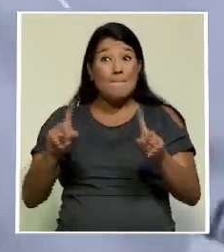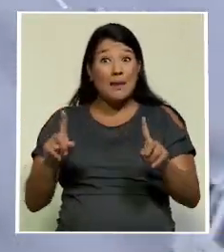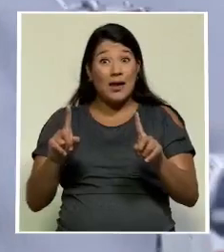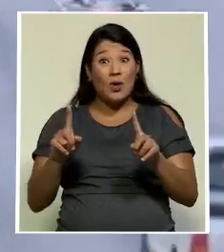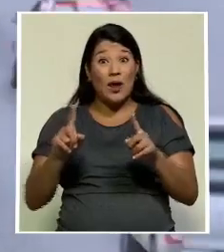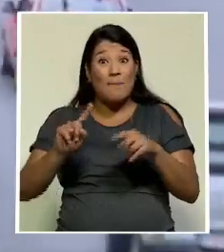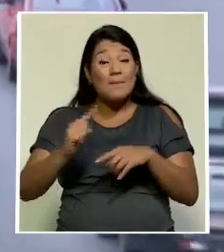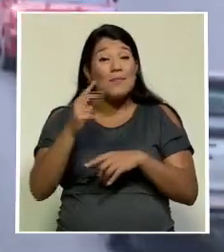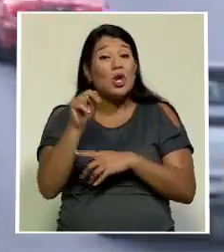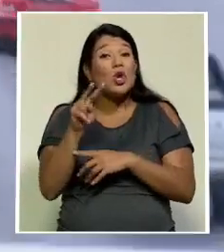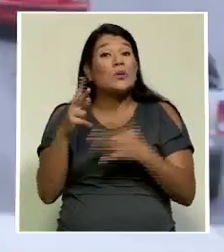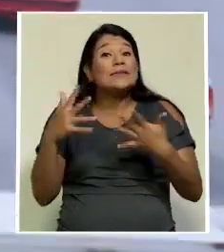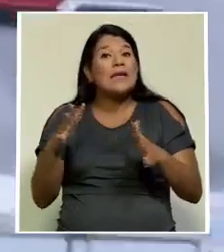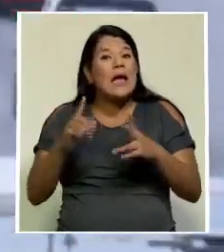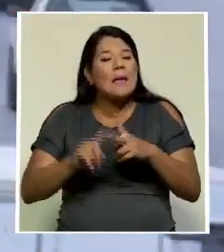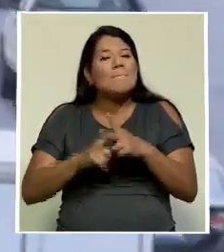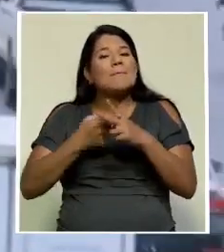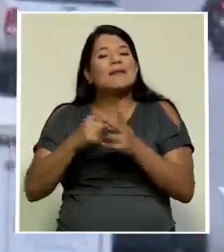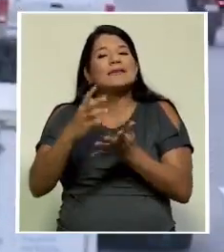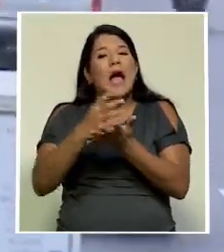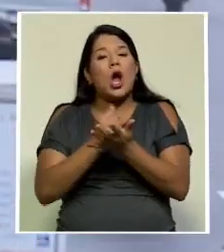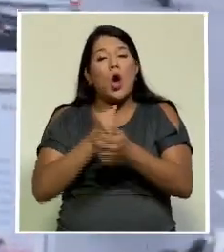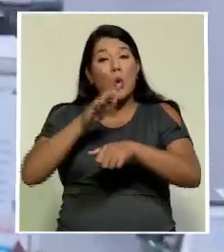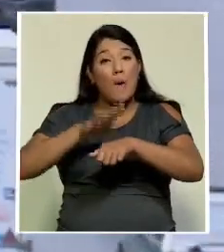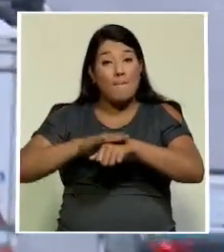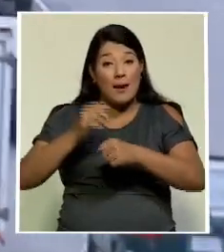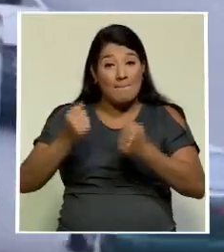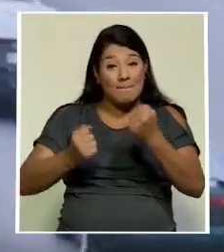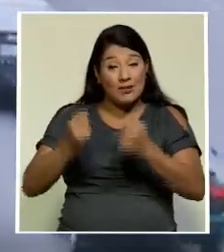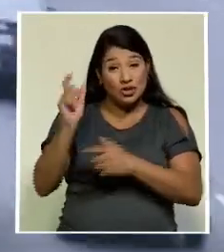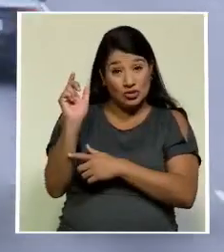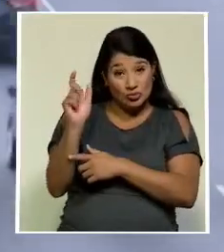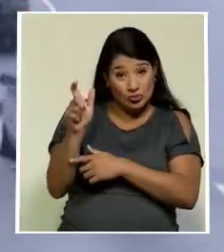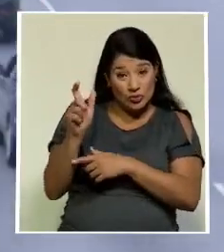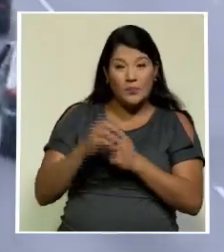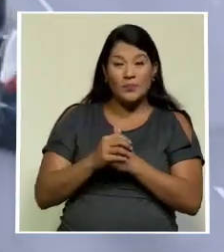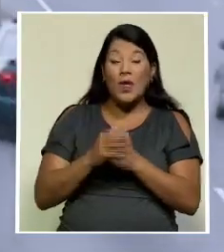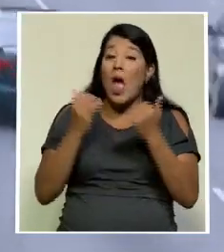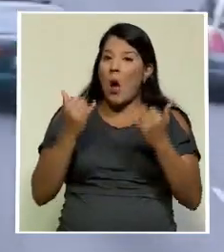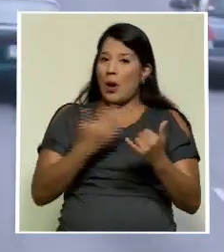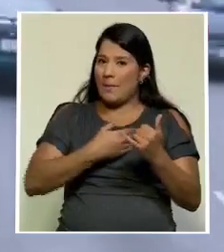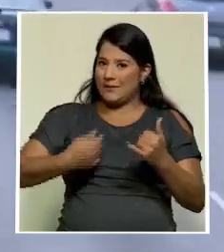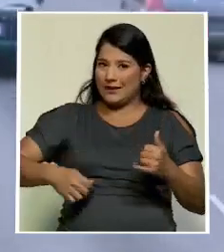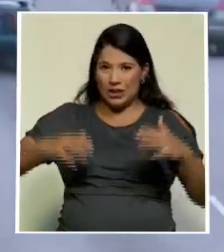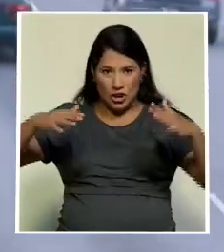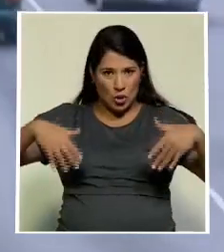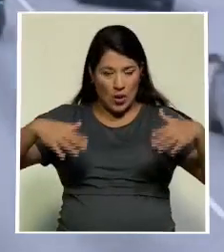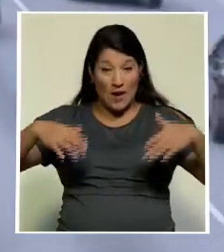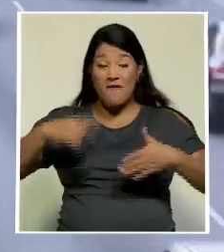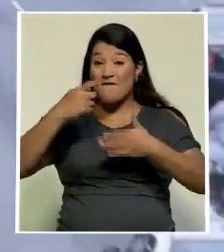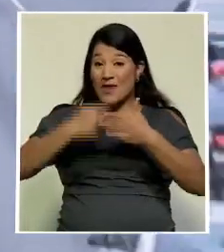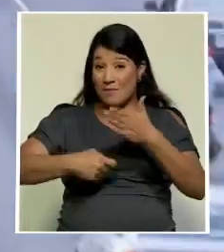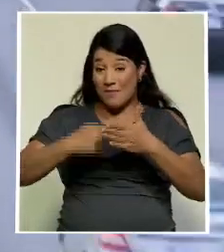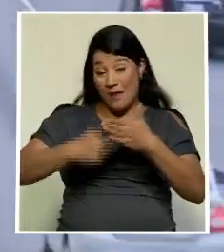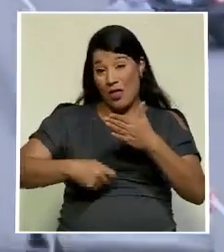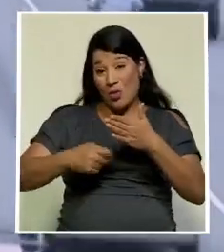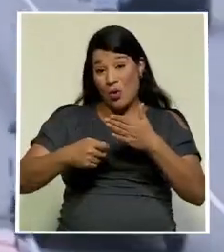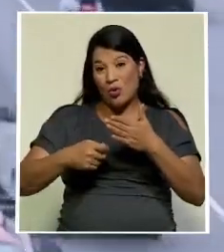realidad. Esta situación, más que el presidente Alvarado no haya firmado aún el decreto legislativo, da una señal de que